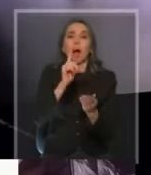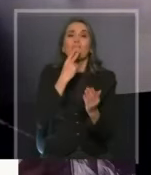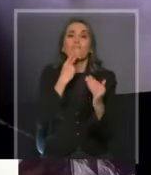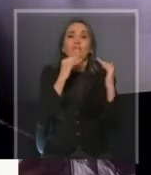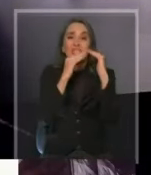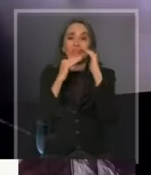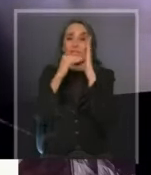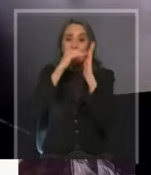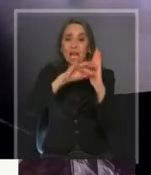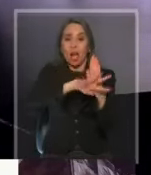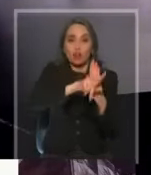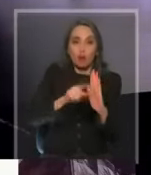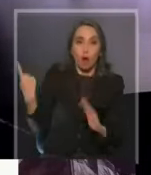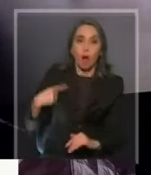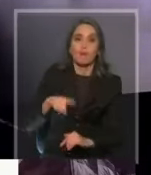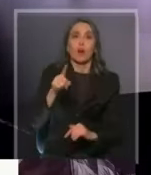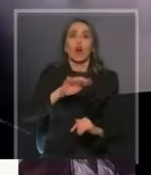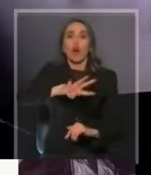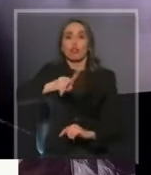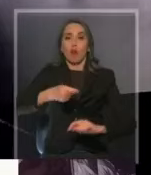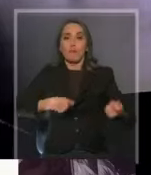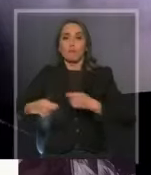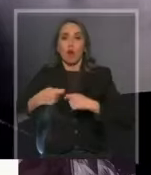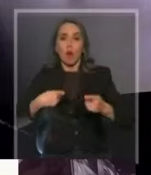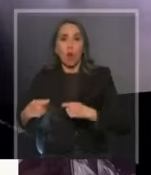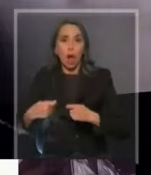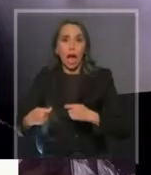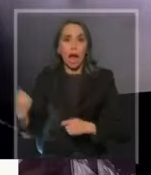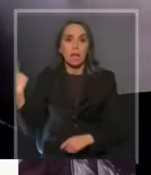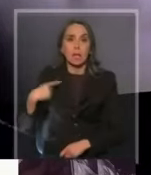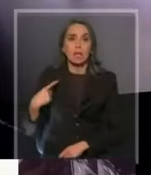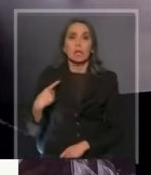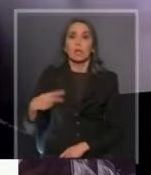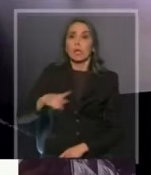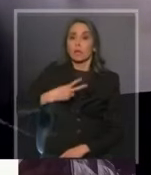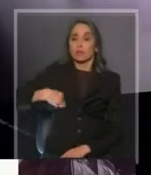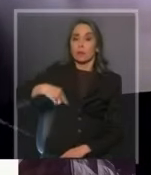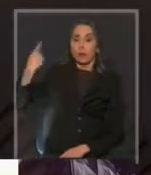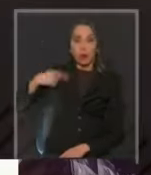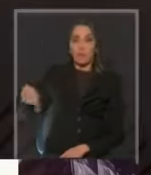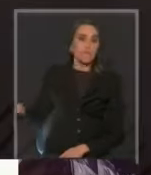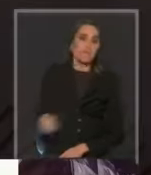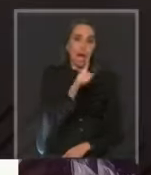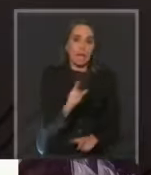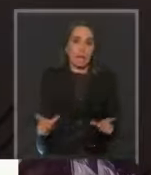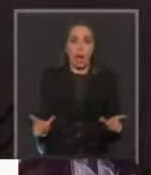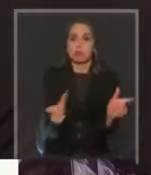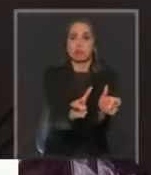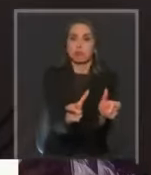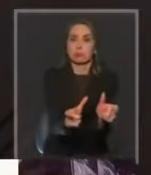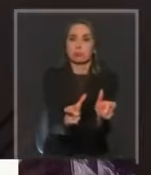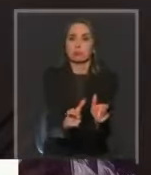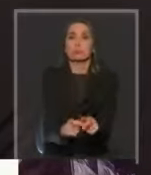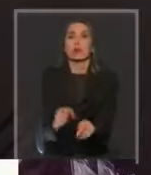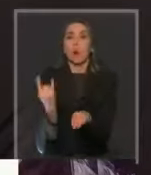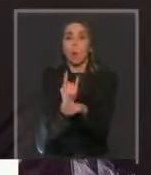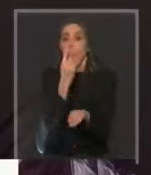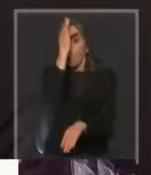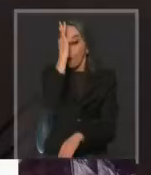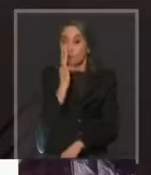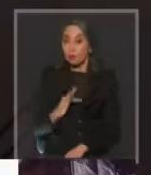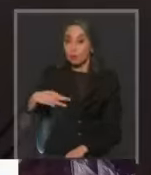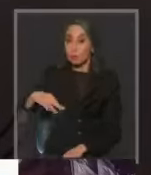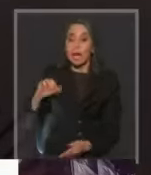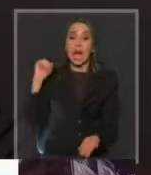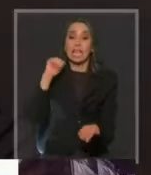habitado, robo en locales comerciales, y la obligación de nosotros era proceder. Los funcionarios reclaman